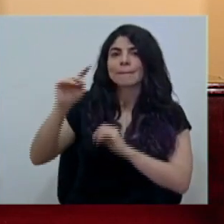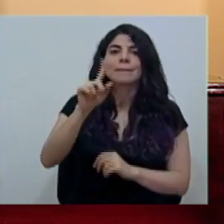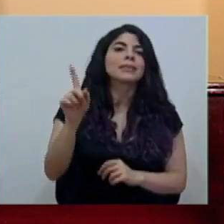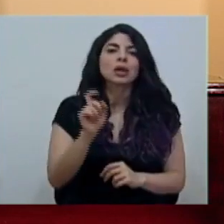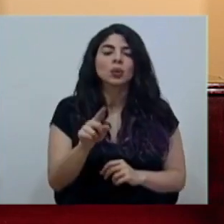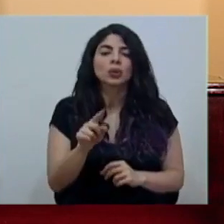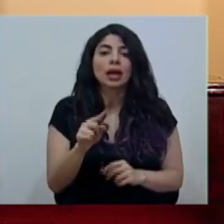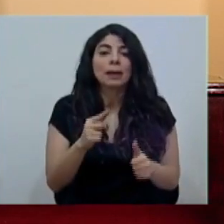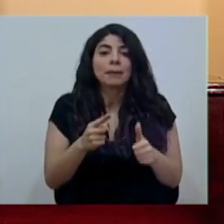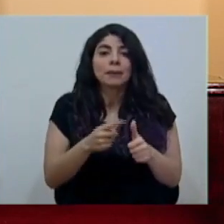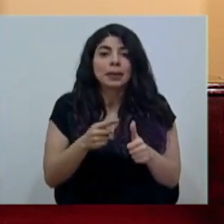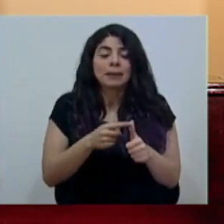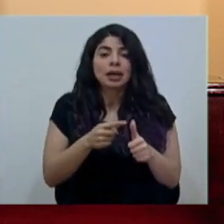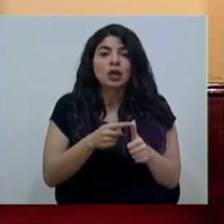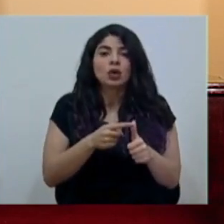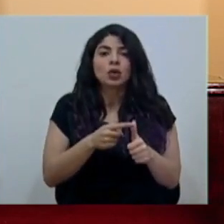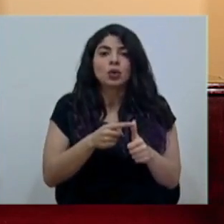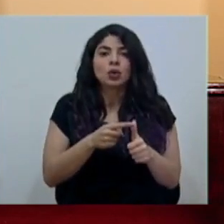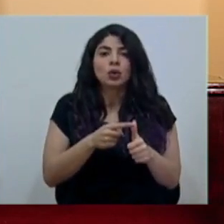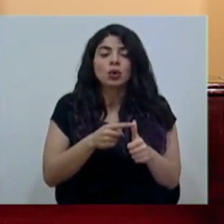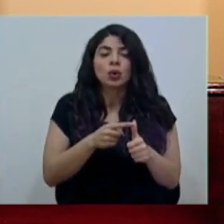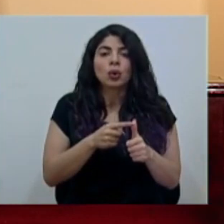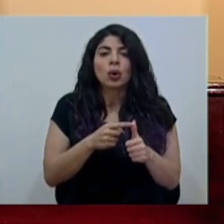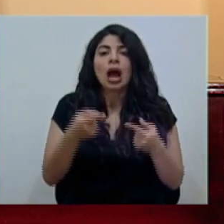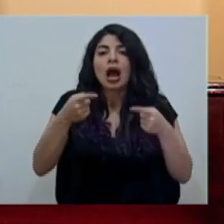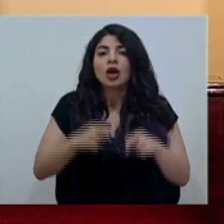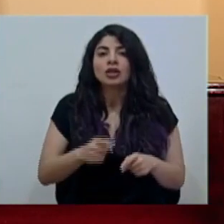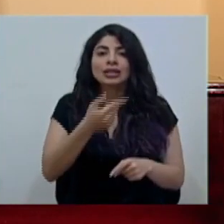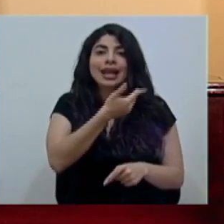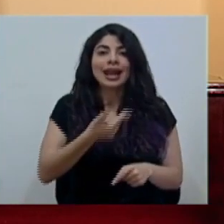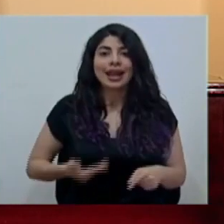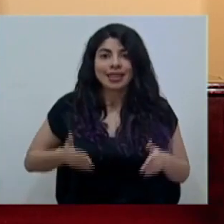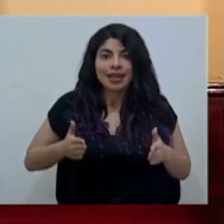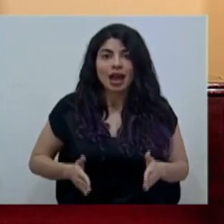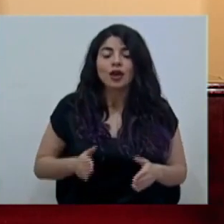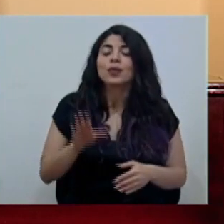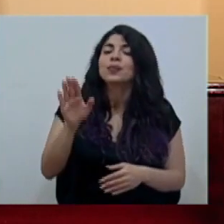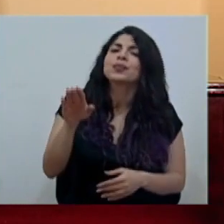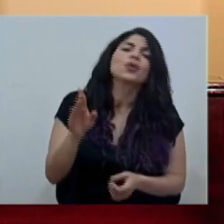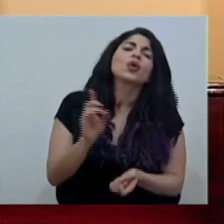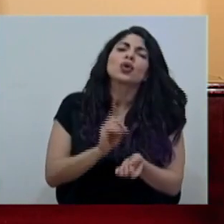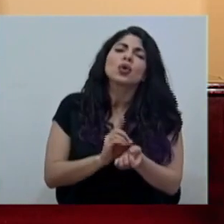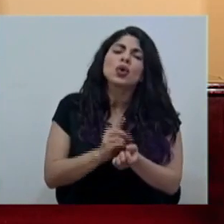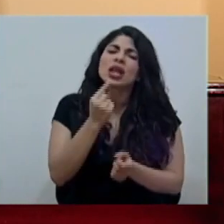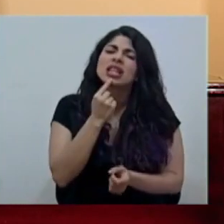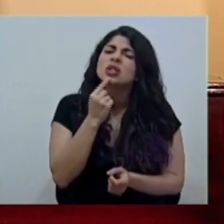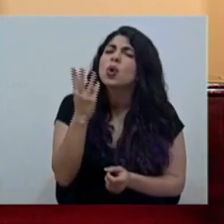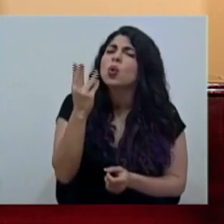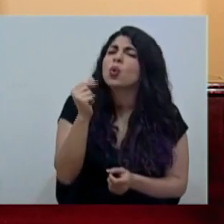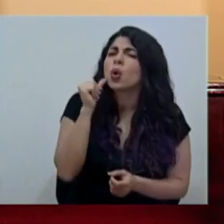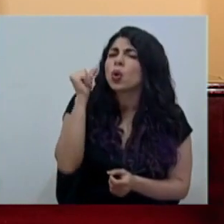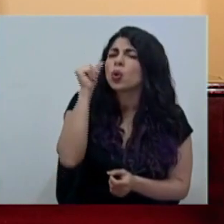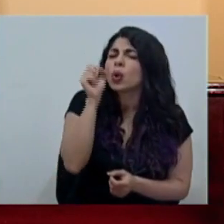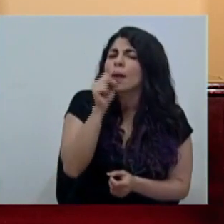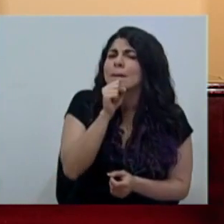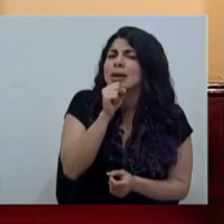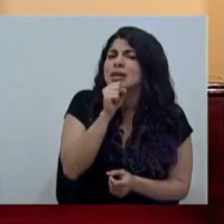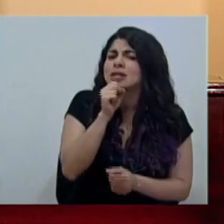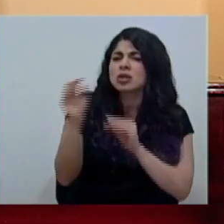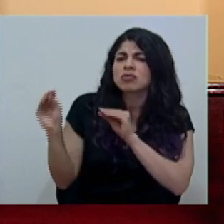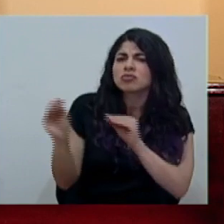inicialmente del medio Acontecer Herediano. Doctora, nos consultan cuántos adultos mayores han sido